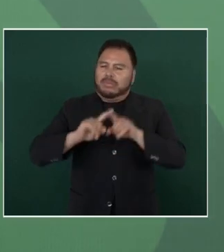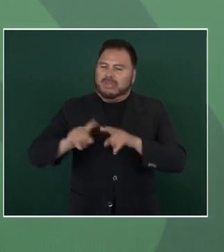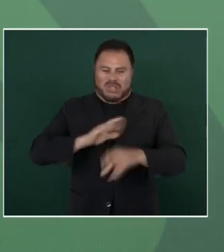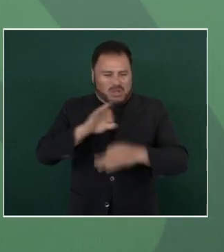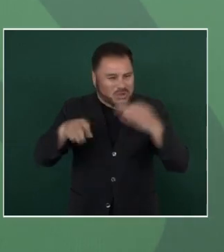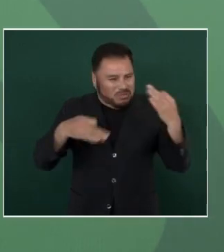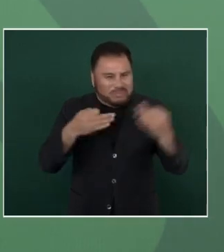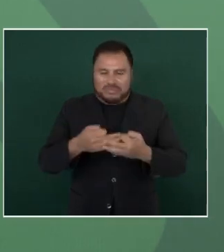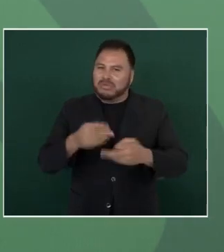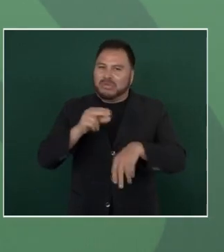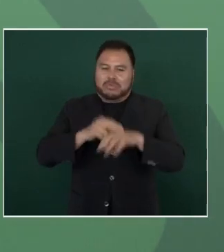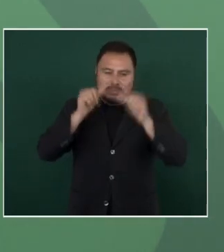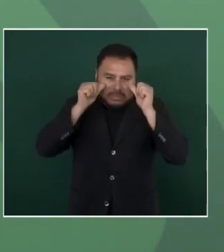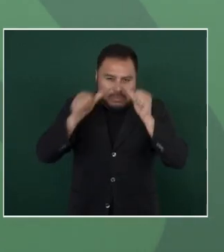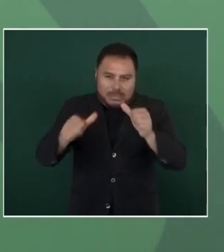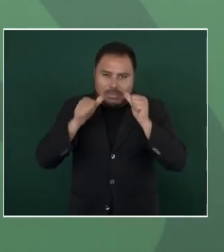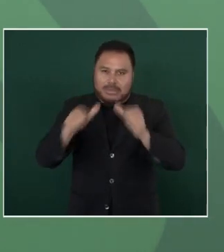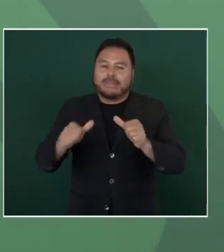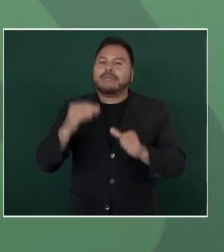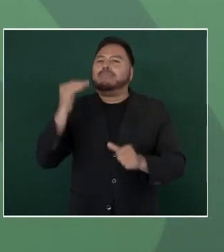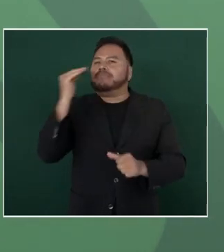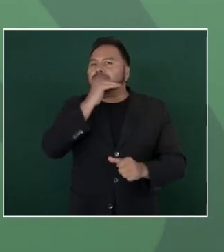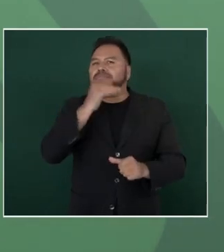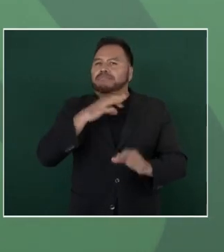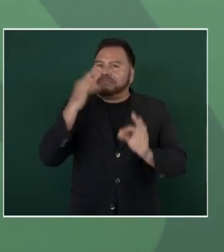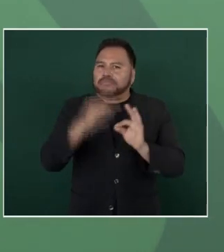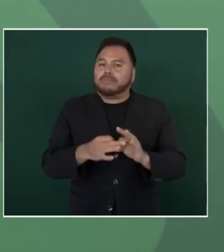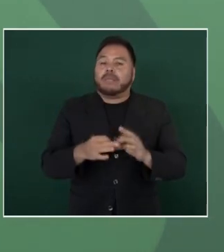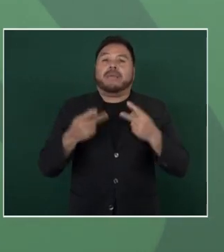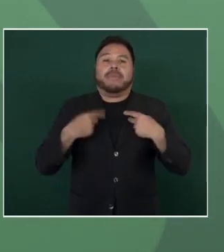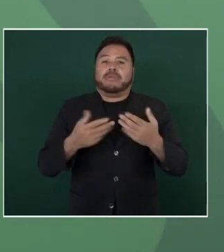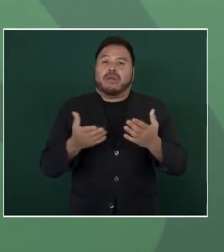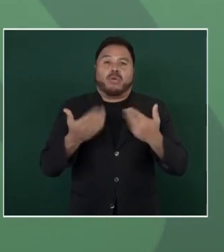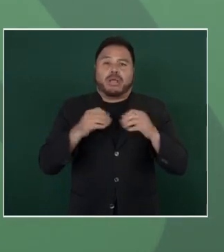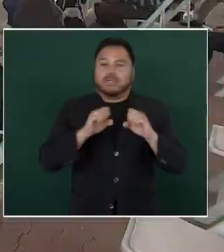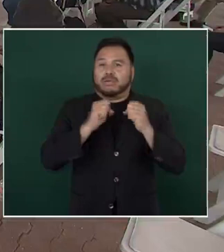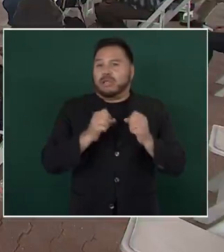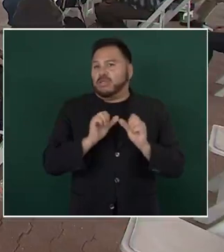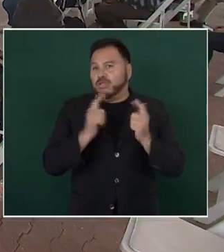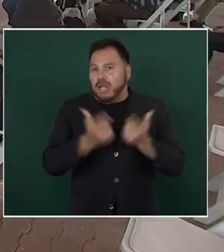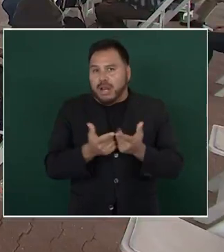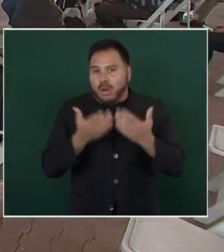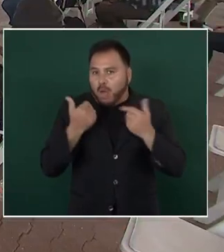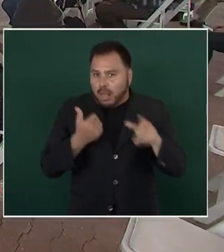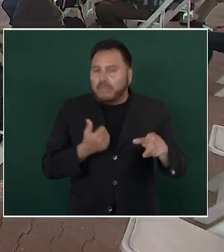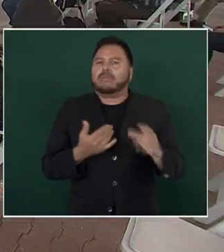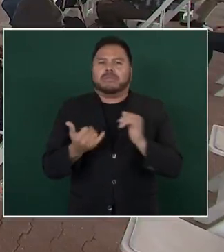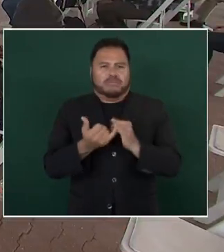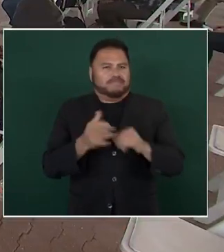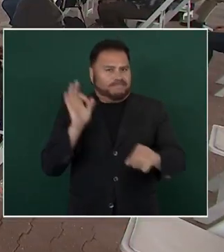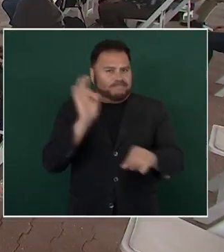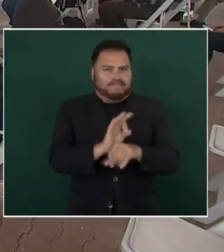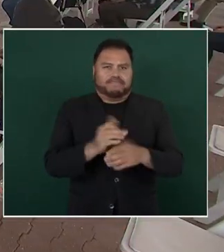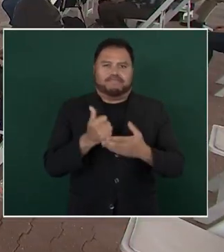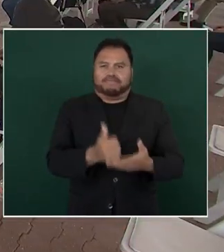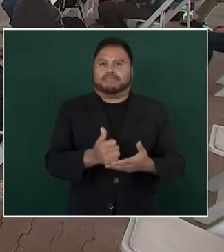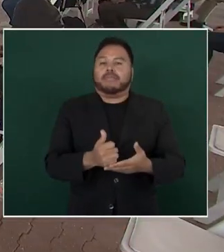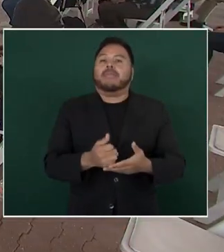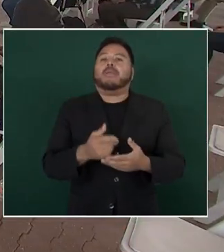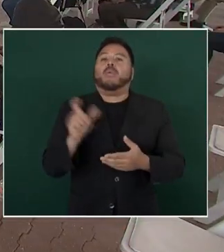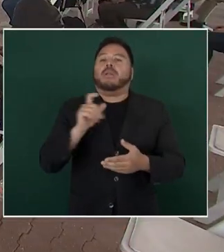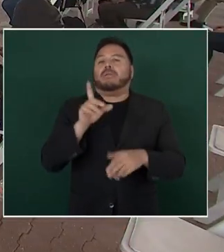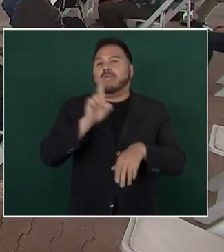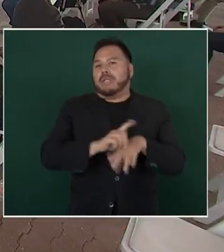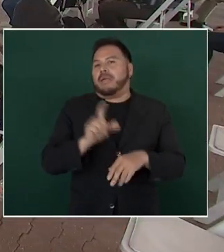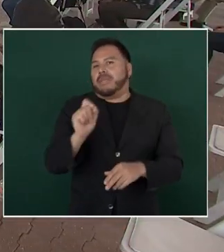atención médica gratuita para los que no cuentan con seguridad social. Y eso lo vamos a hacer el día